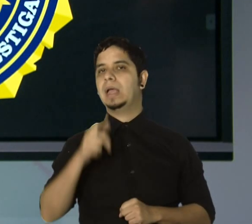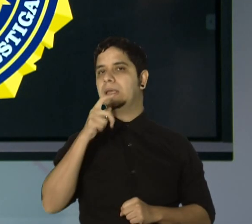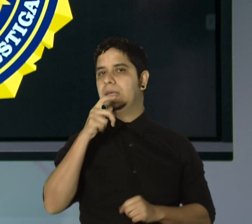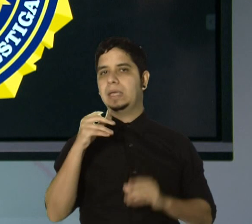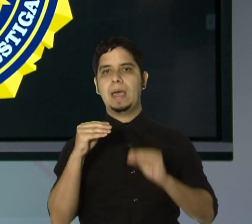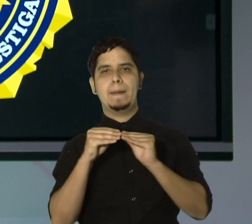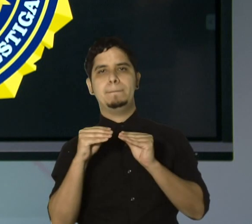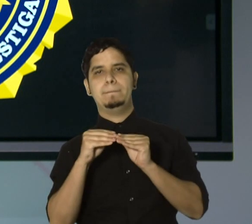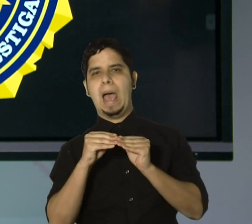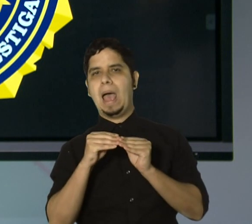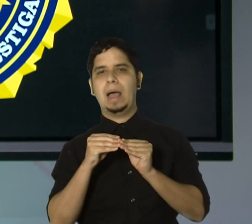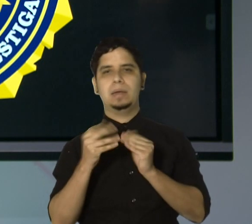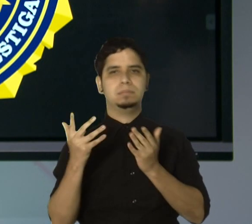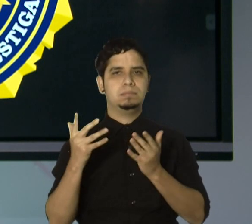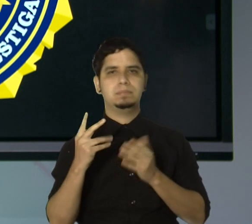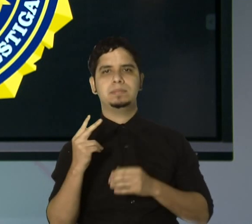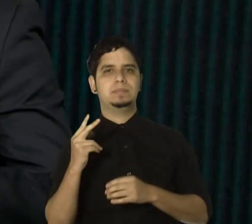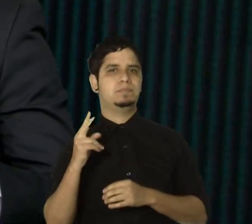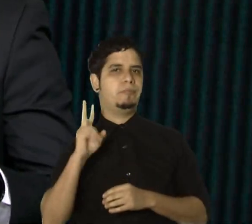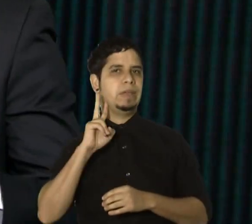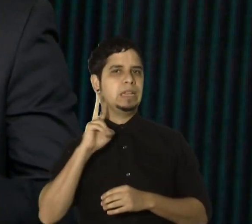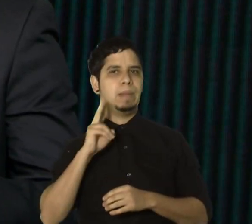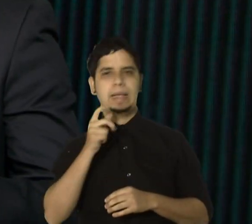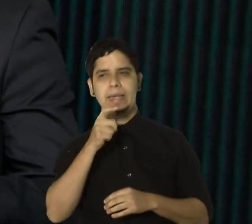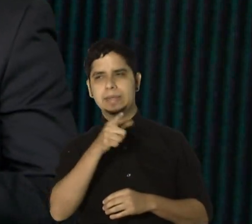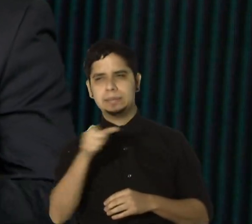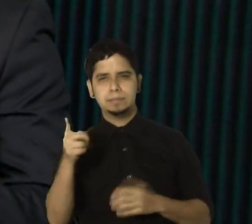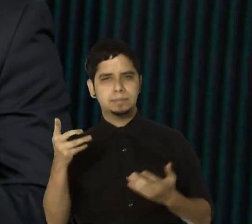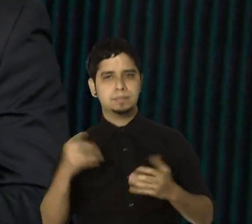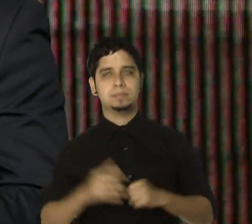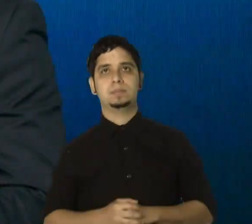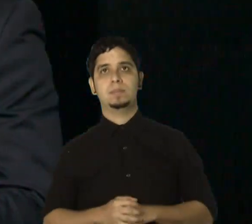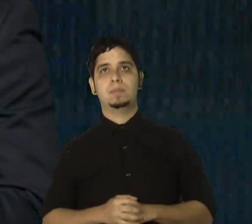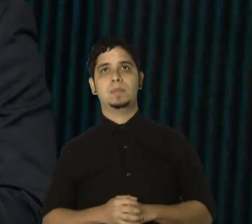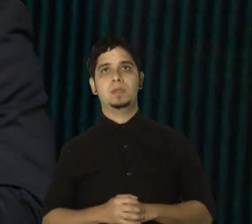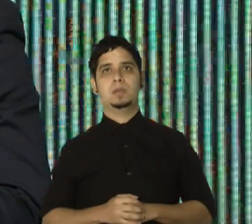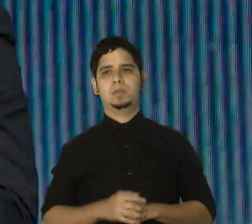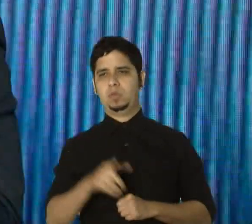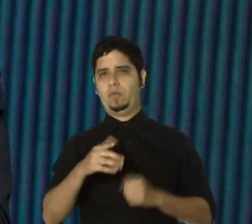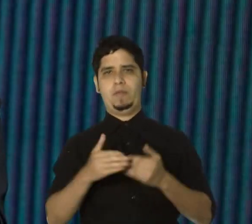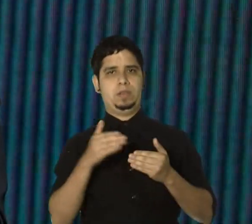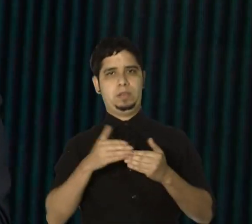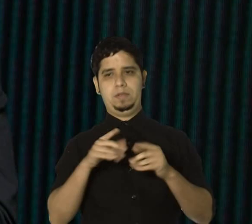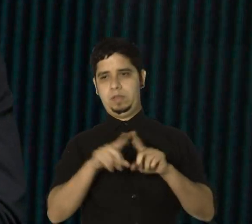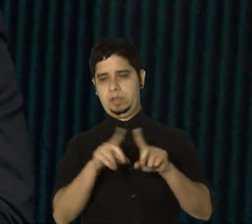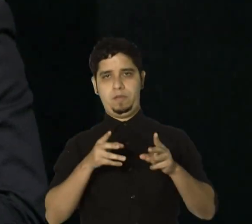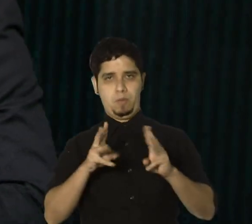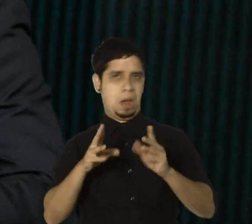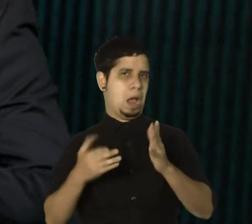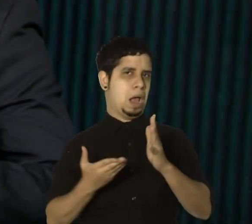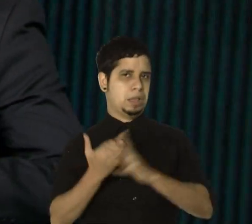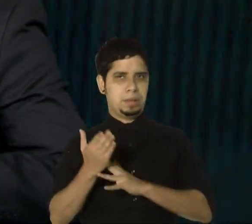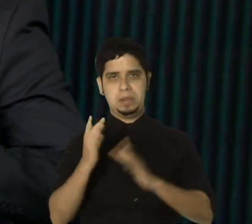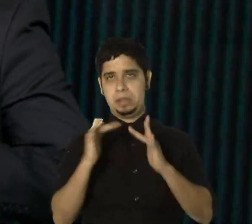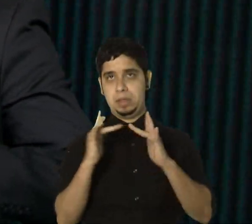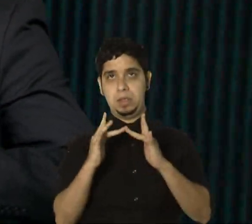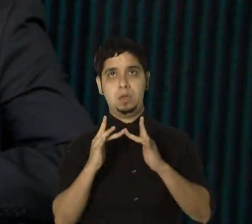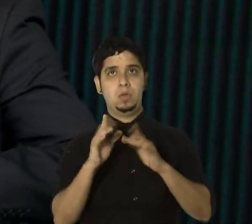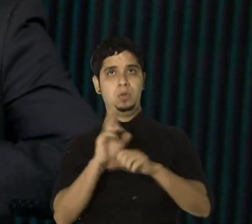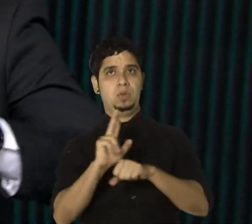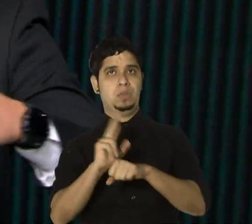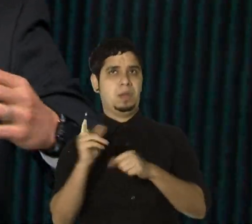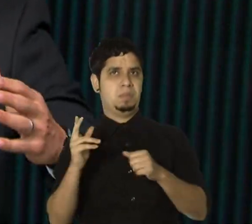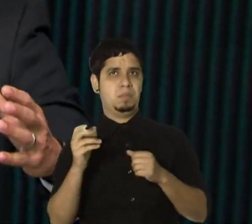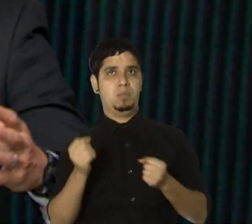atacar principalmente? Ellos buscan muchos medios de identificar su próxima víctima. Muchas veces en los medios sociales y utilizan el esquema